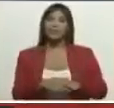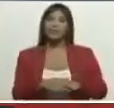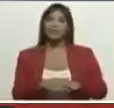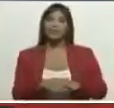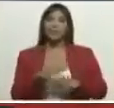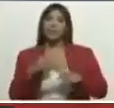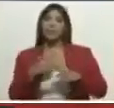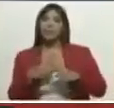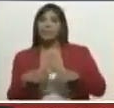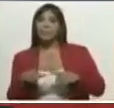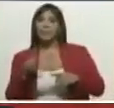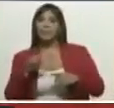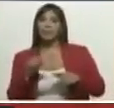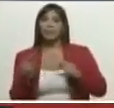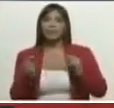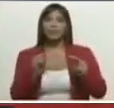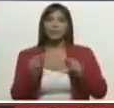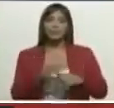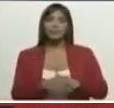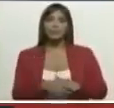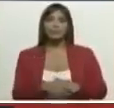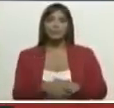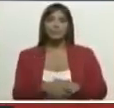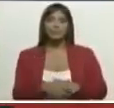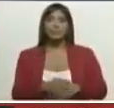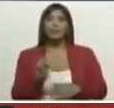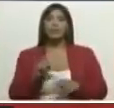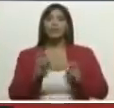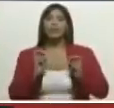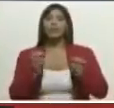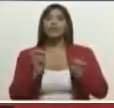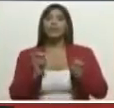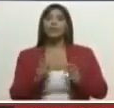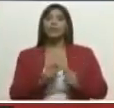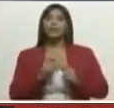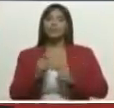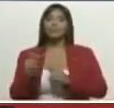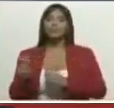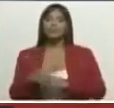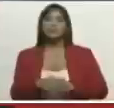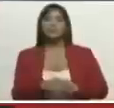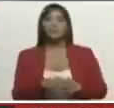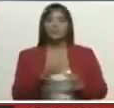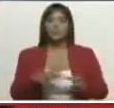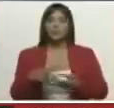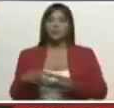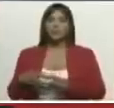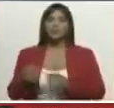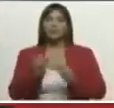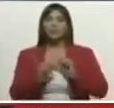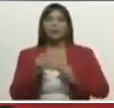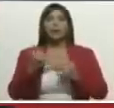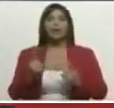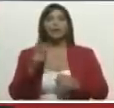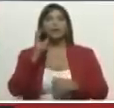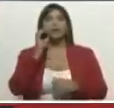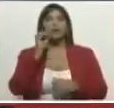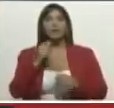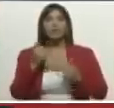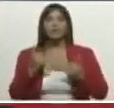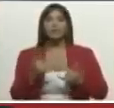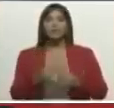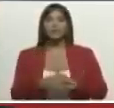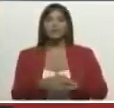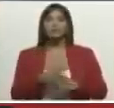Viernes 14, pero precisamente estamos hablando de este tema de la transmisión de mando, ¿no? De las redes y las regiones de defensa integral. Vamos a escuchar de inmediato